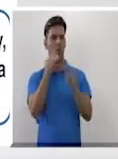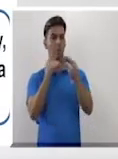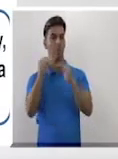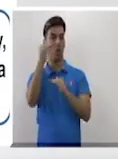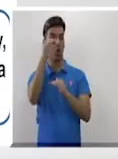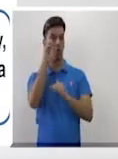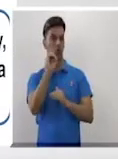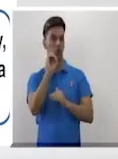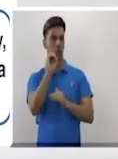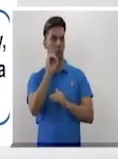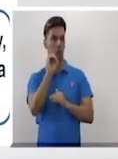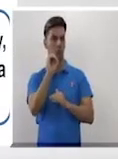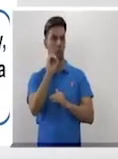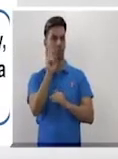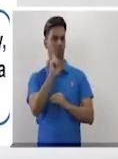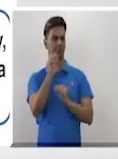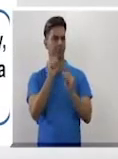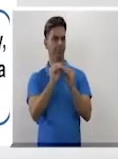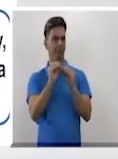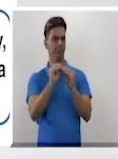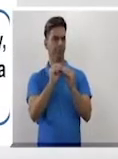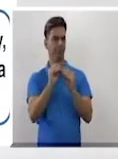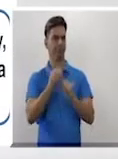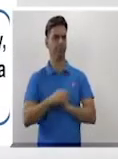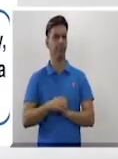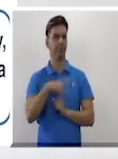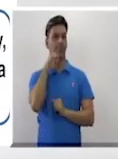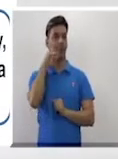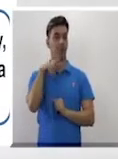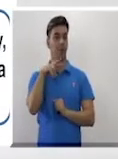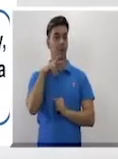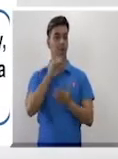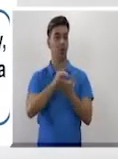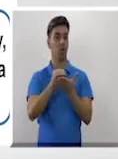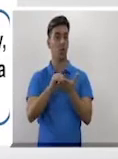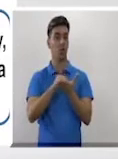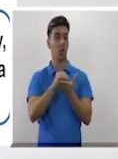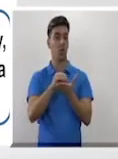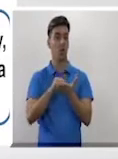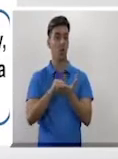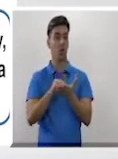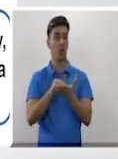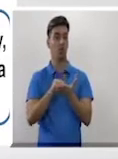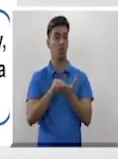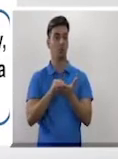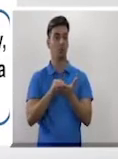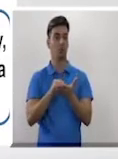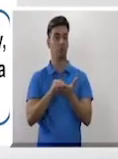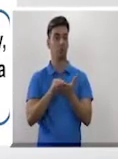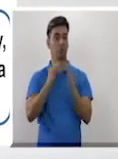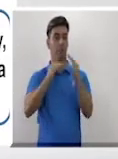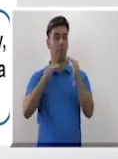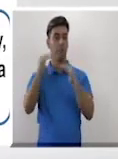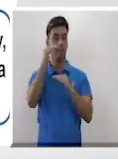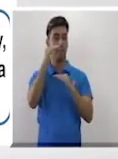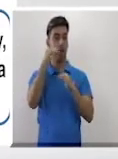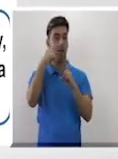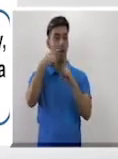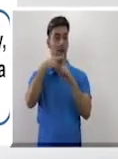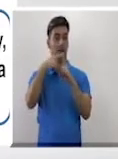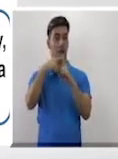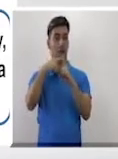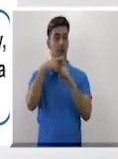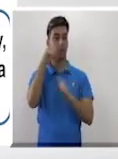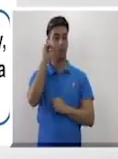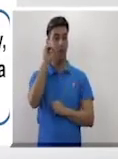que 0. Ella está abriendo hacia arriba cuando es mayor que 0